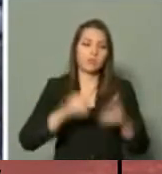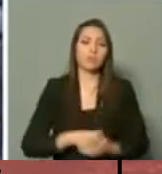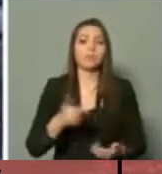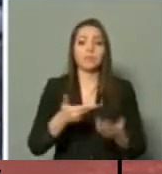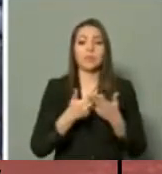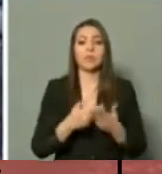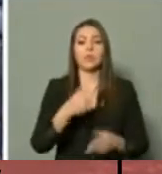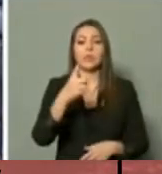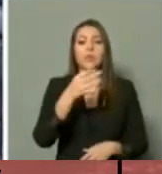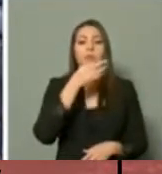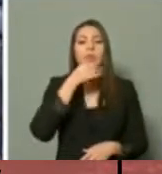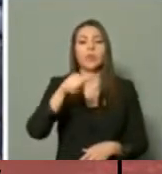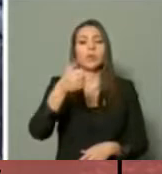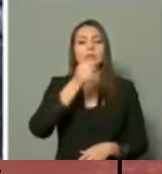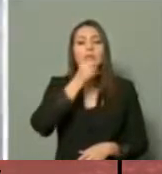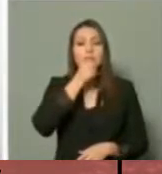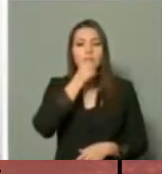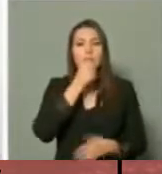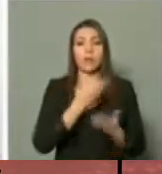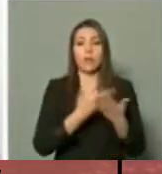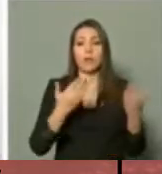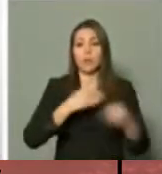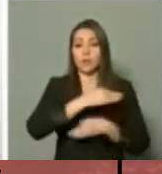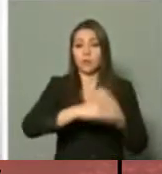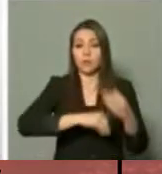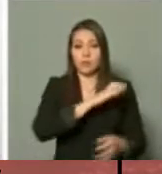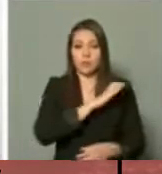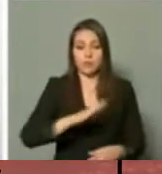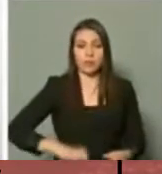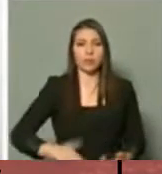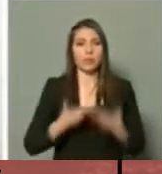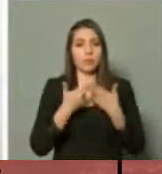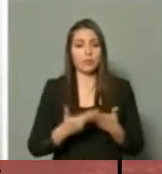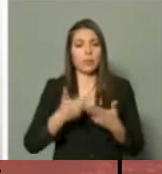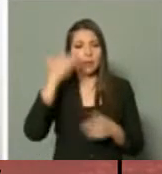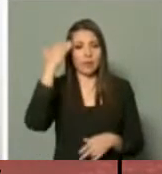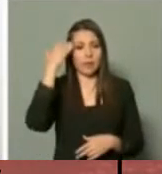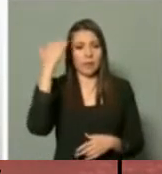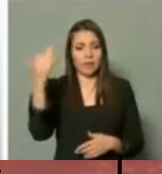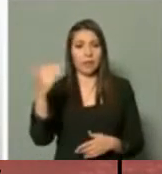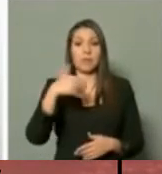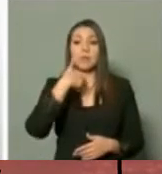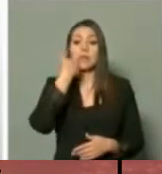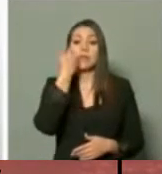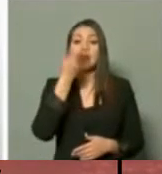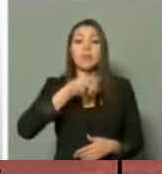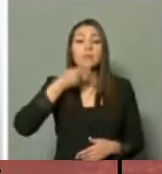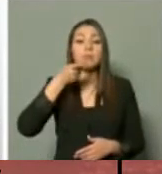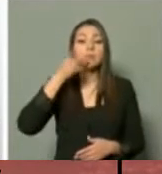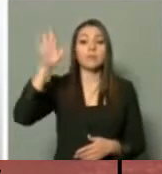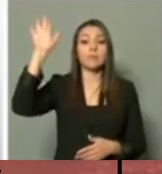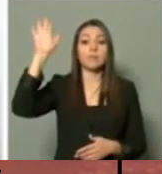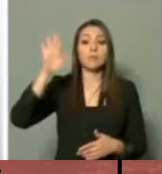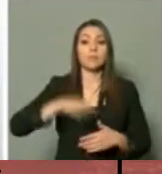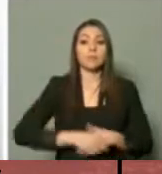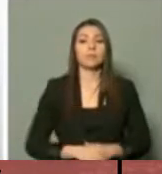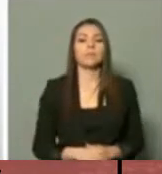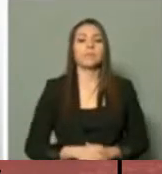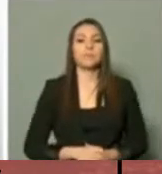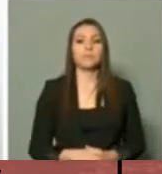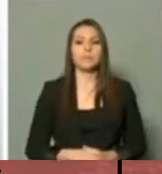1:11 en su bolsa de tiempo. Candidatos, todos disponen aún de minutos, de segundos en su bolsa de tiempo. ¿Desean hacer uso de ellos?